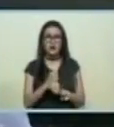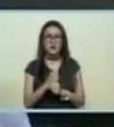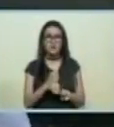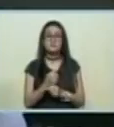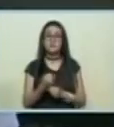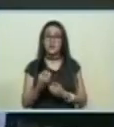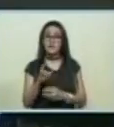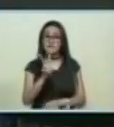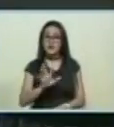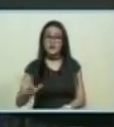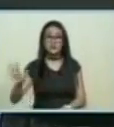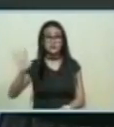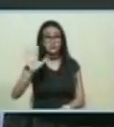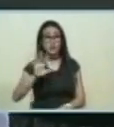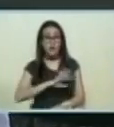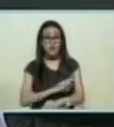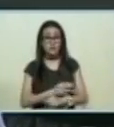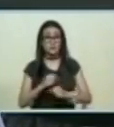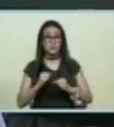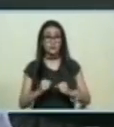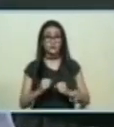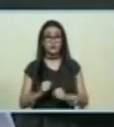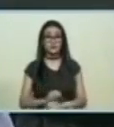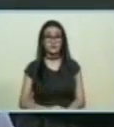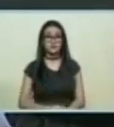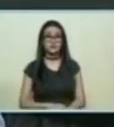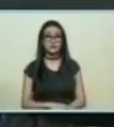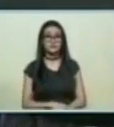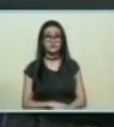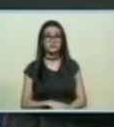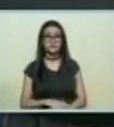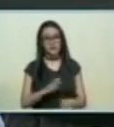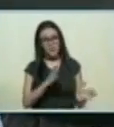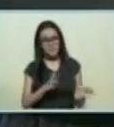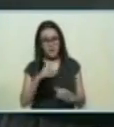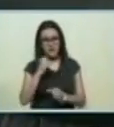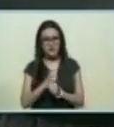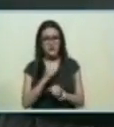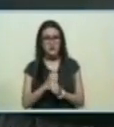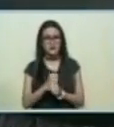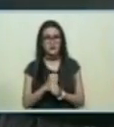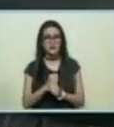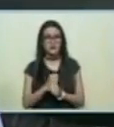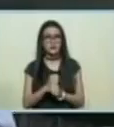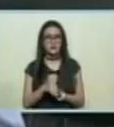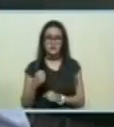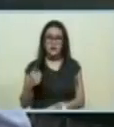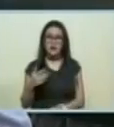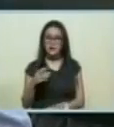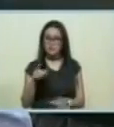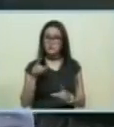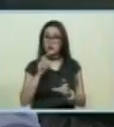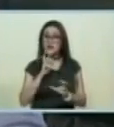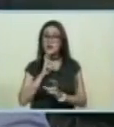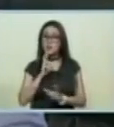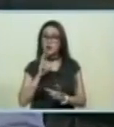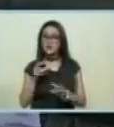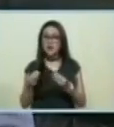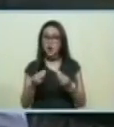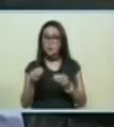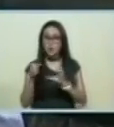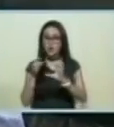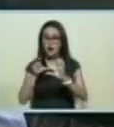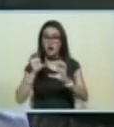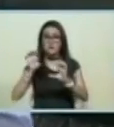construir la Venezuela potencia. Decir que el Plan Chamba Juvenil, presidente, como usted lo sabe, bueno, viene del carnet de la patria, del movimiento Somos